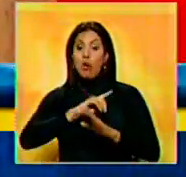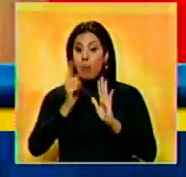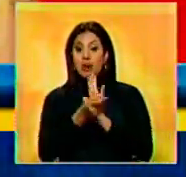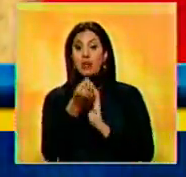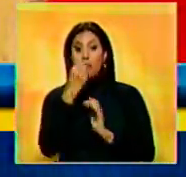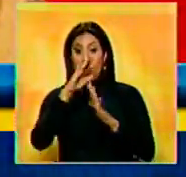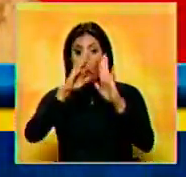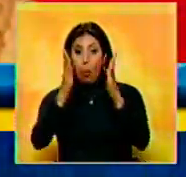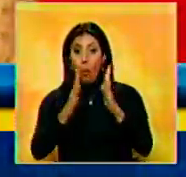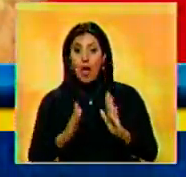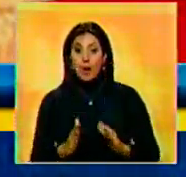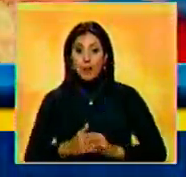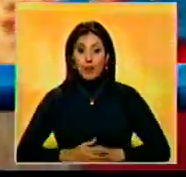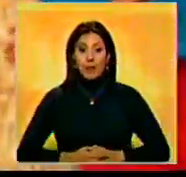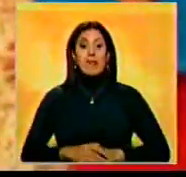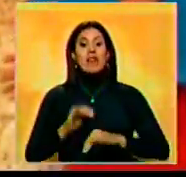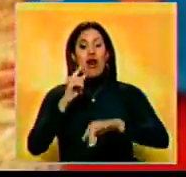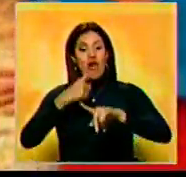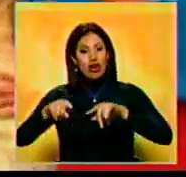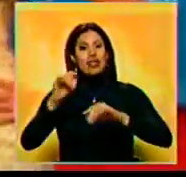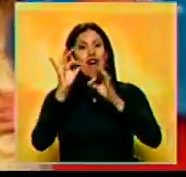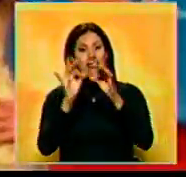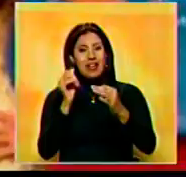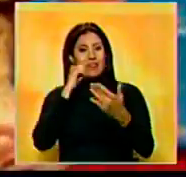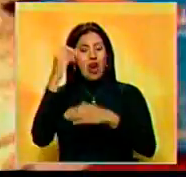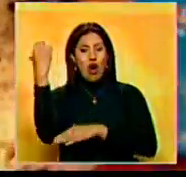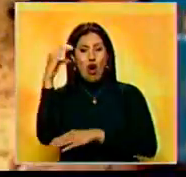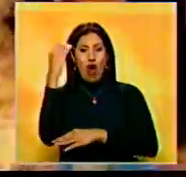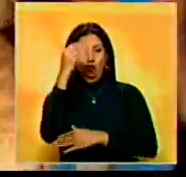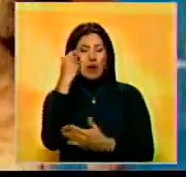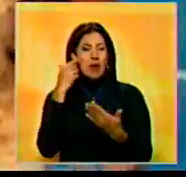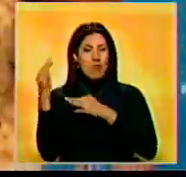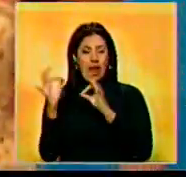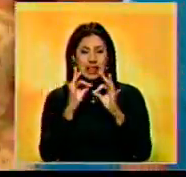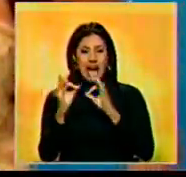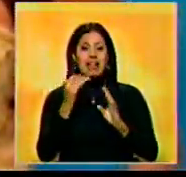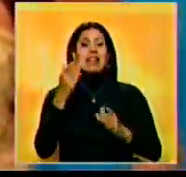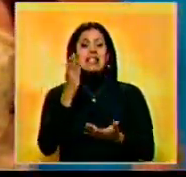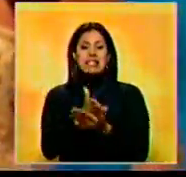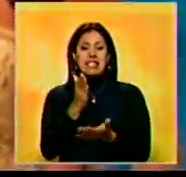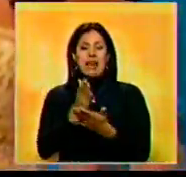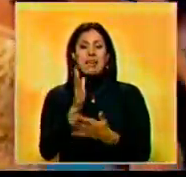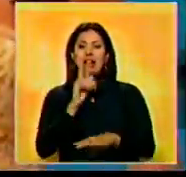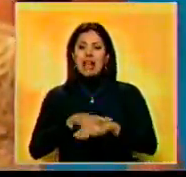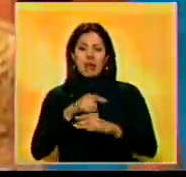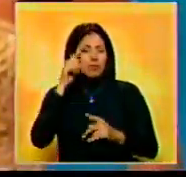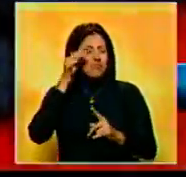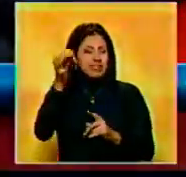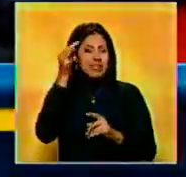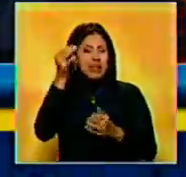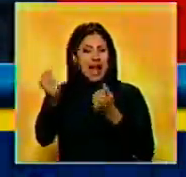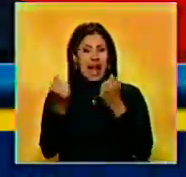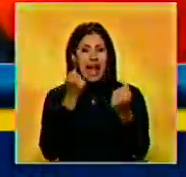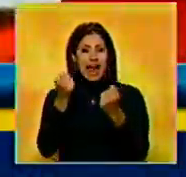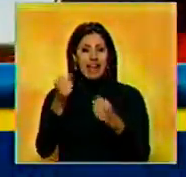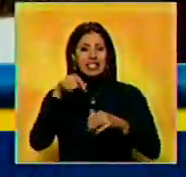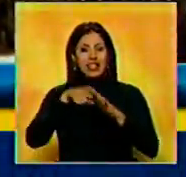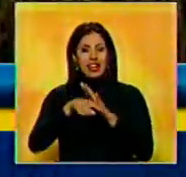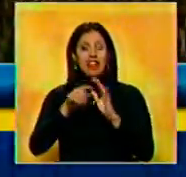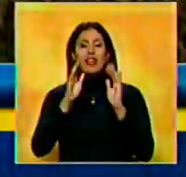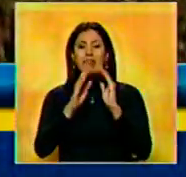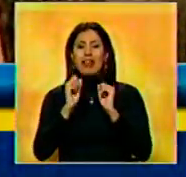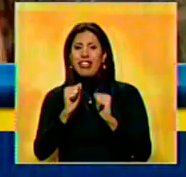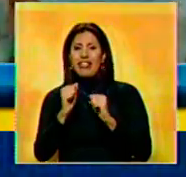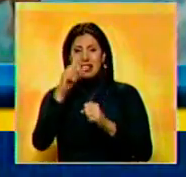funcionado. Al mismo tiempo, confirmó que la estrella colombiana Sofía Vergara siempre saca tiempo para cumplir con sus ejercicios dentro de una agenda